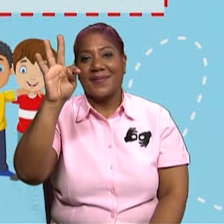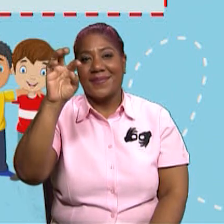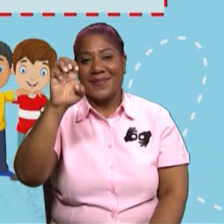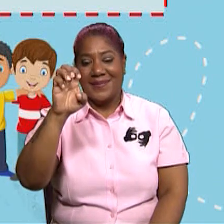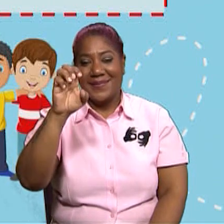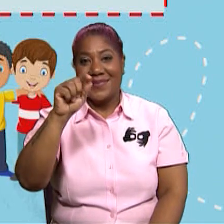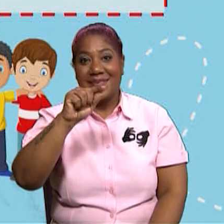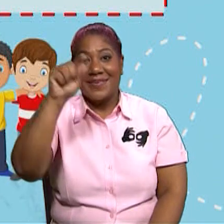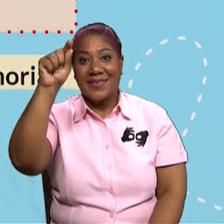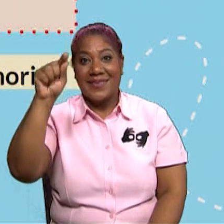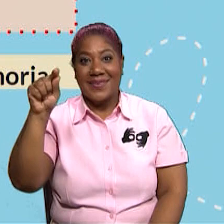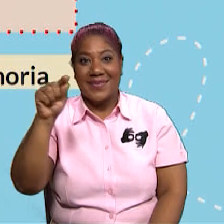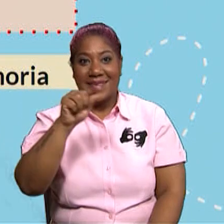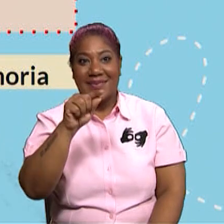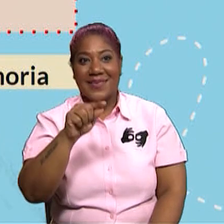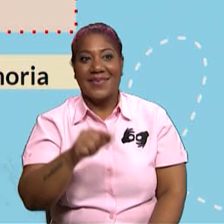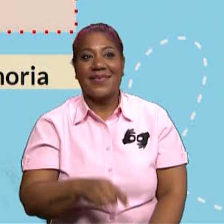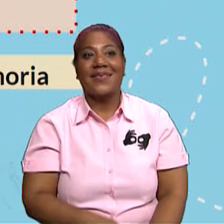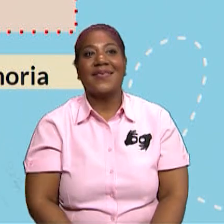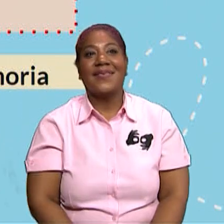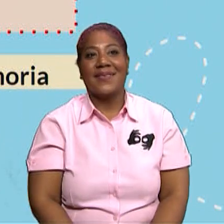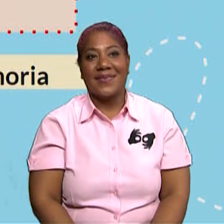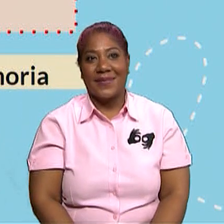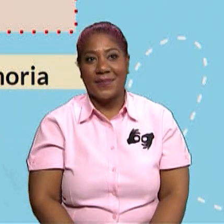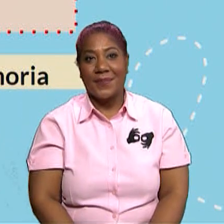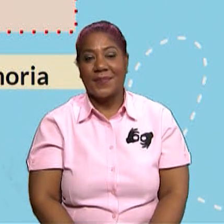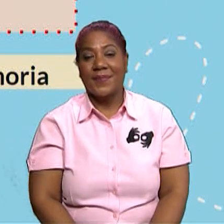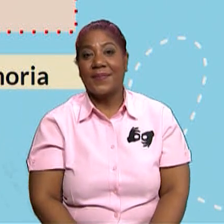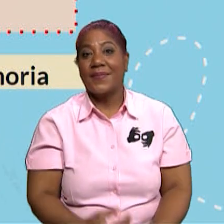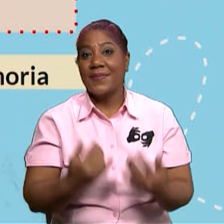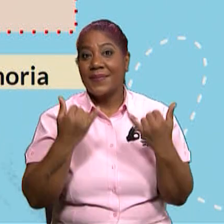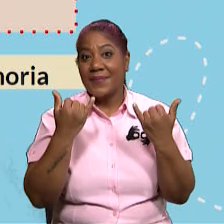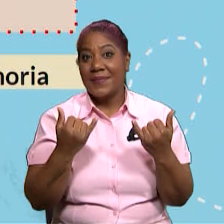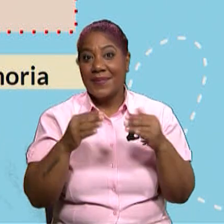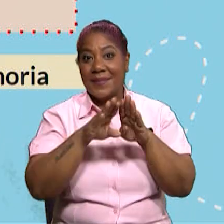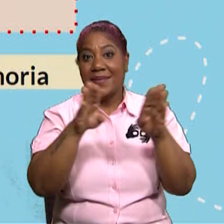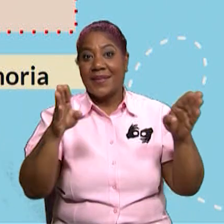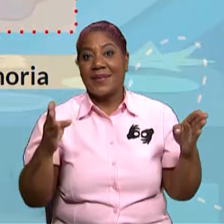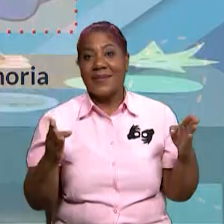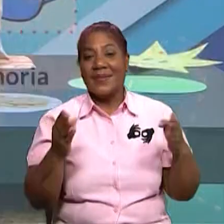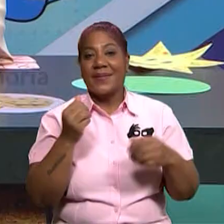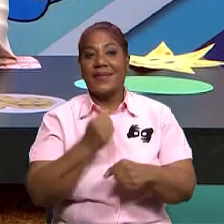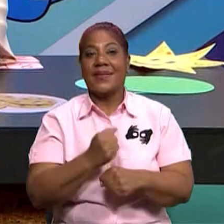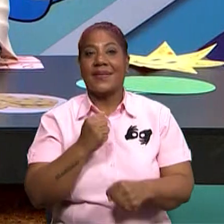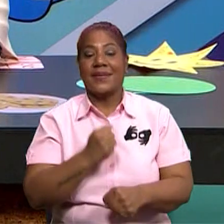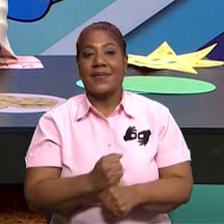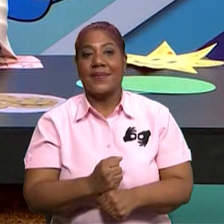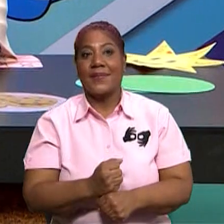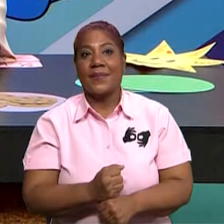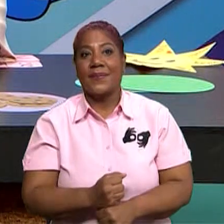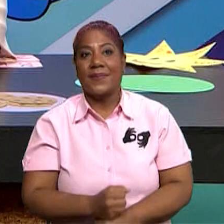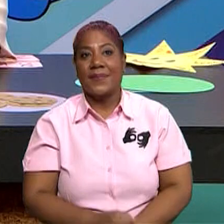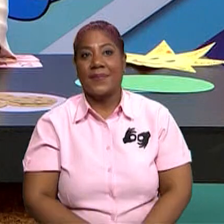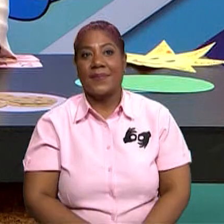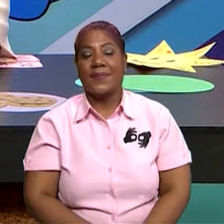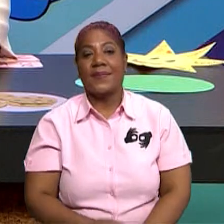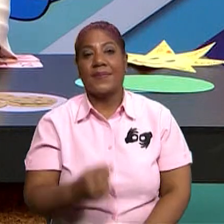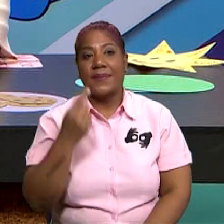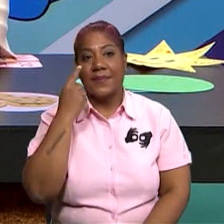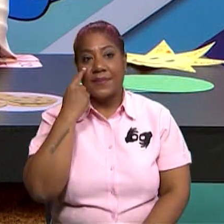triángulo. Muy bien, acá tenemos en nuestra mesa de trabajo esa misma